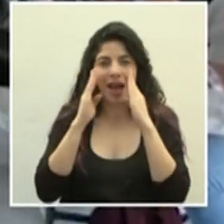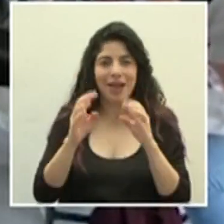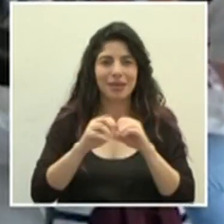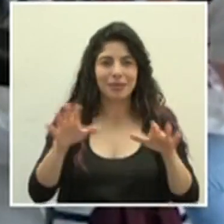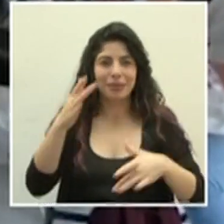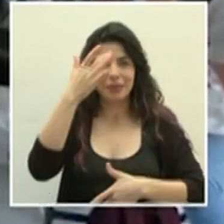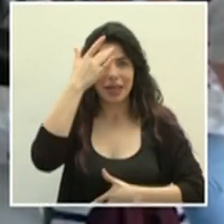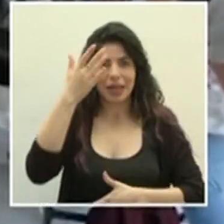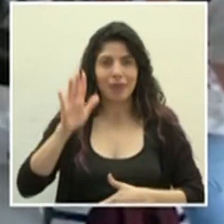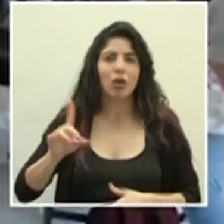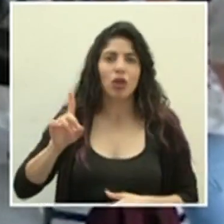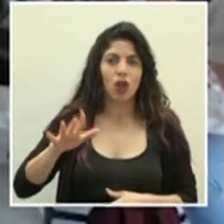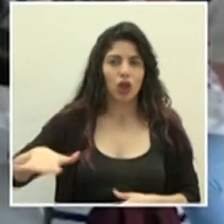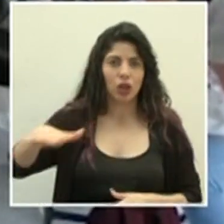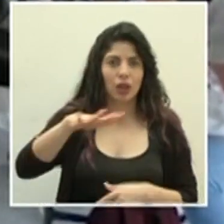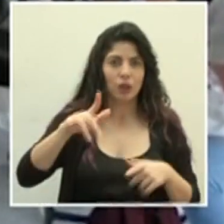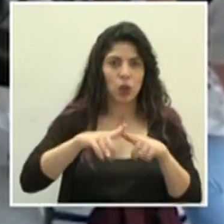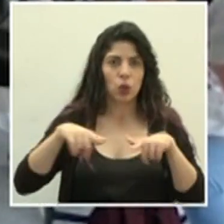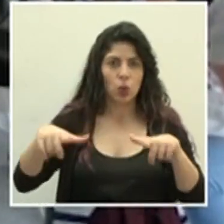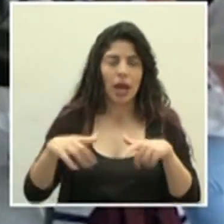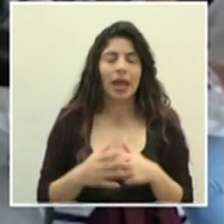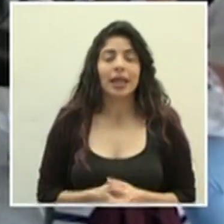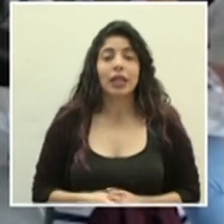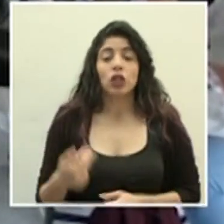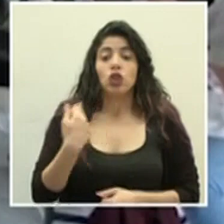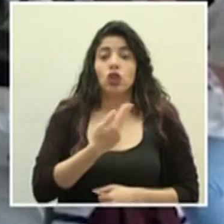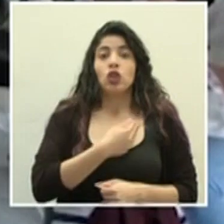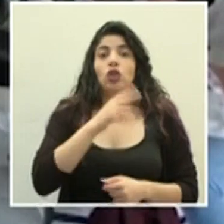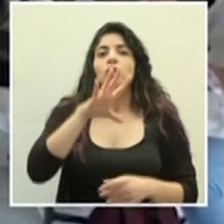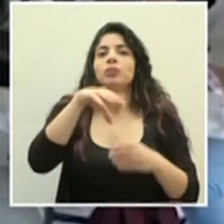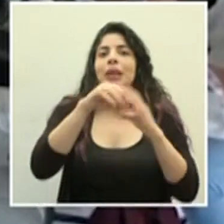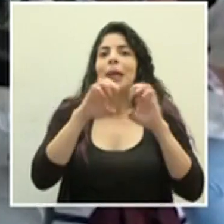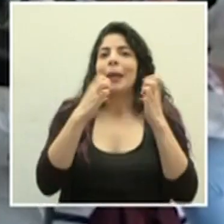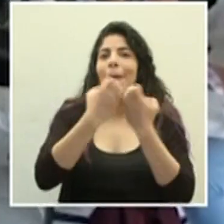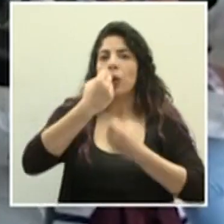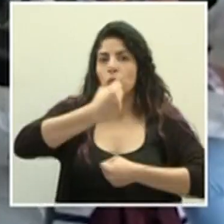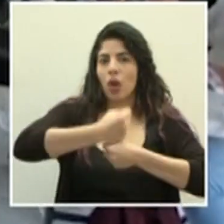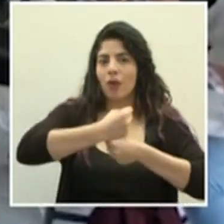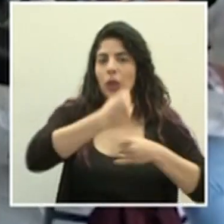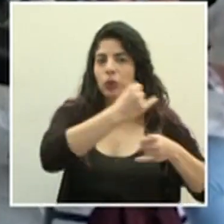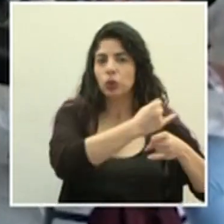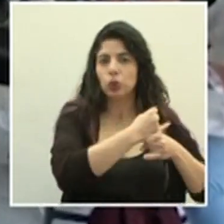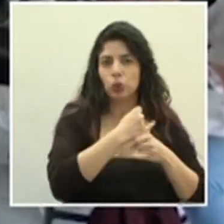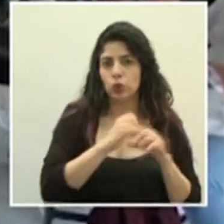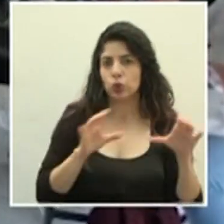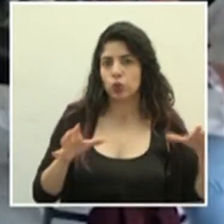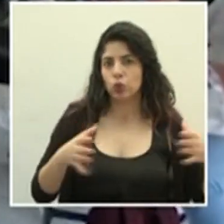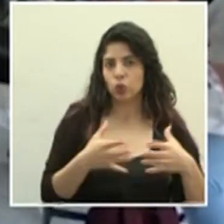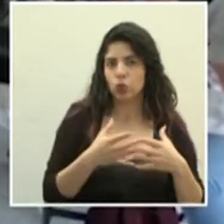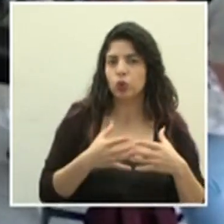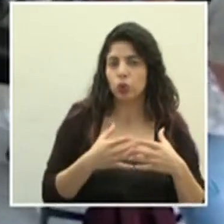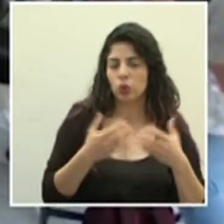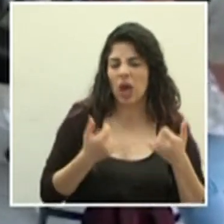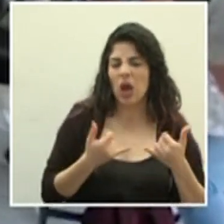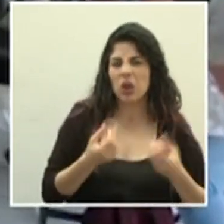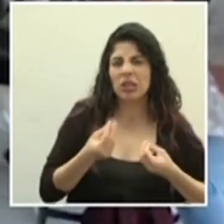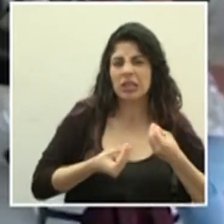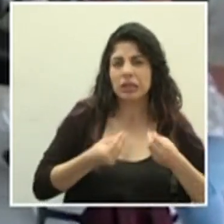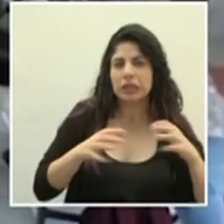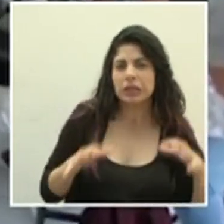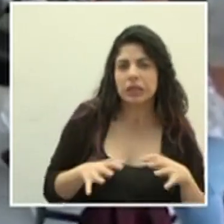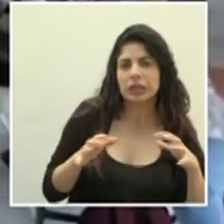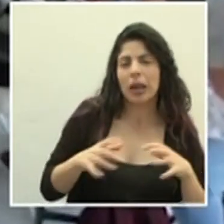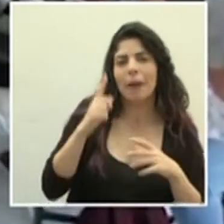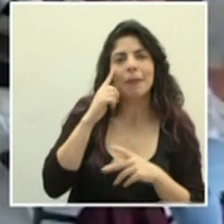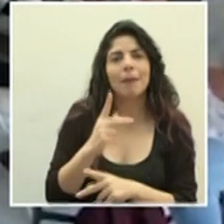pandemia aquí en esta zona. Somos parte del equipo de trabajo interinstitucional que está desarrollando acciones de prevención